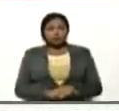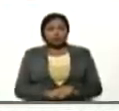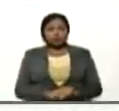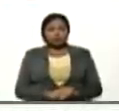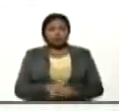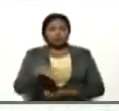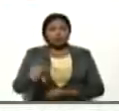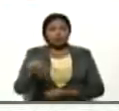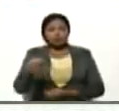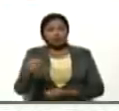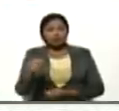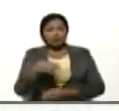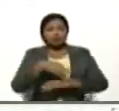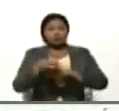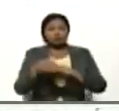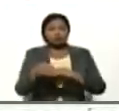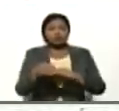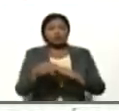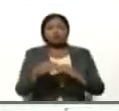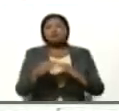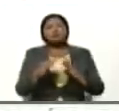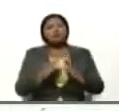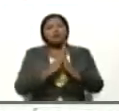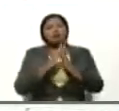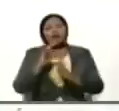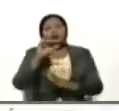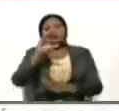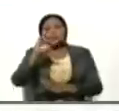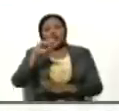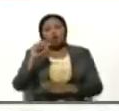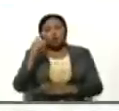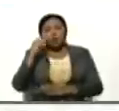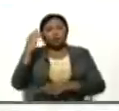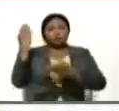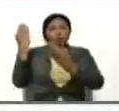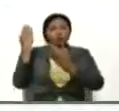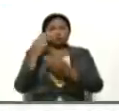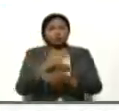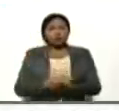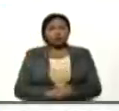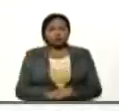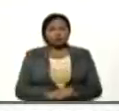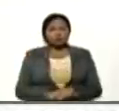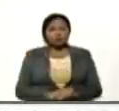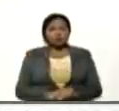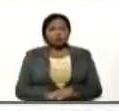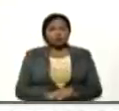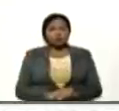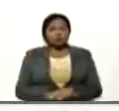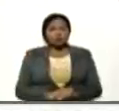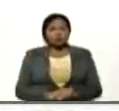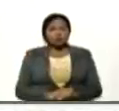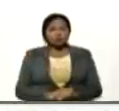Estado Táchira, municipio San Cristóbal, Silfredo Zambrano.